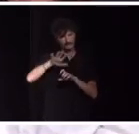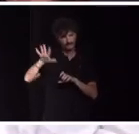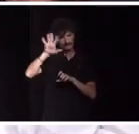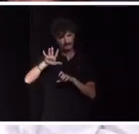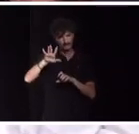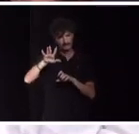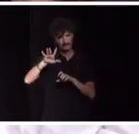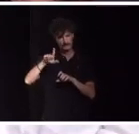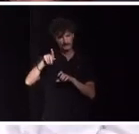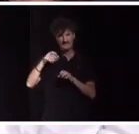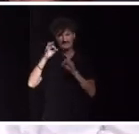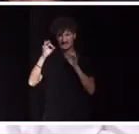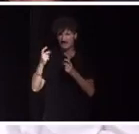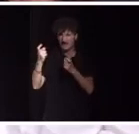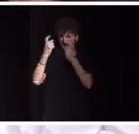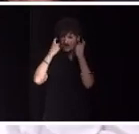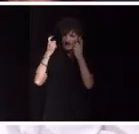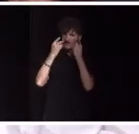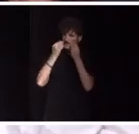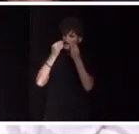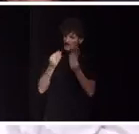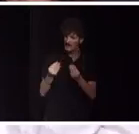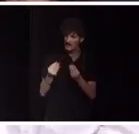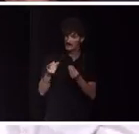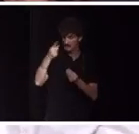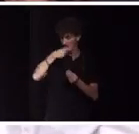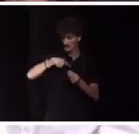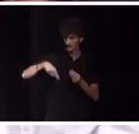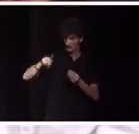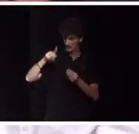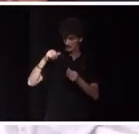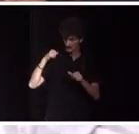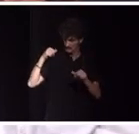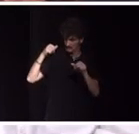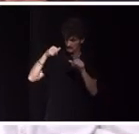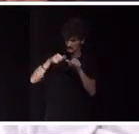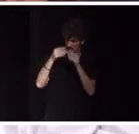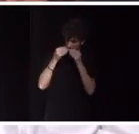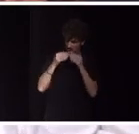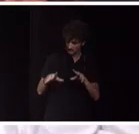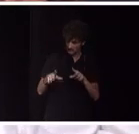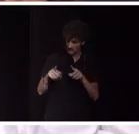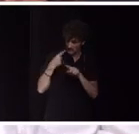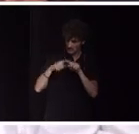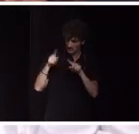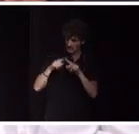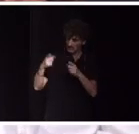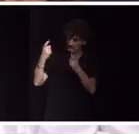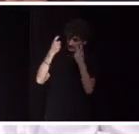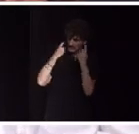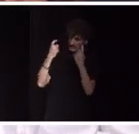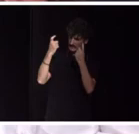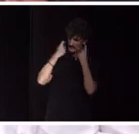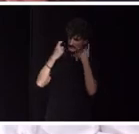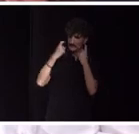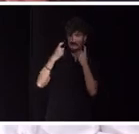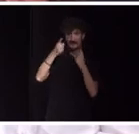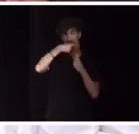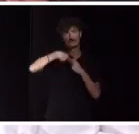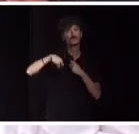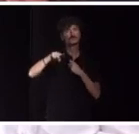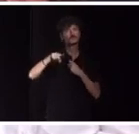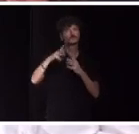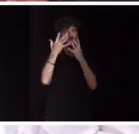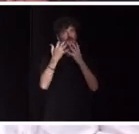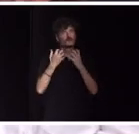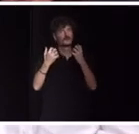que es el mejor maestro siempre. Y nuestro pueblo nos ha enseñado muchas cosas, muchas. Hoy podemos reunirnos